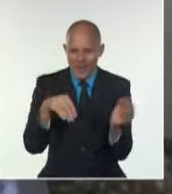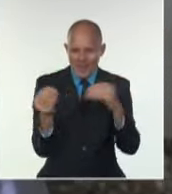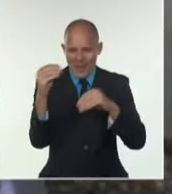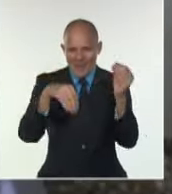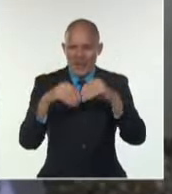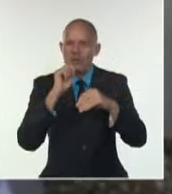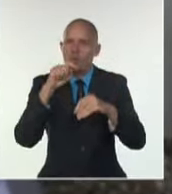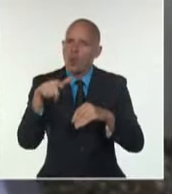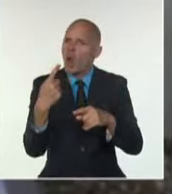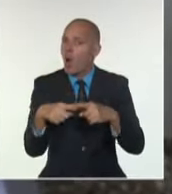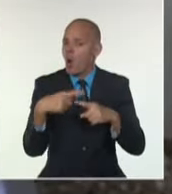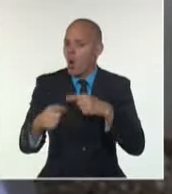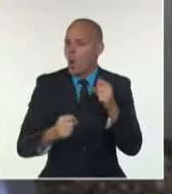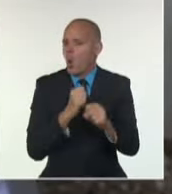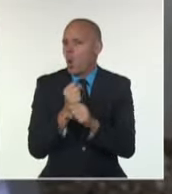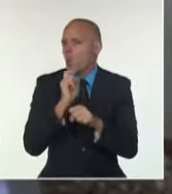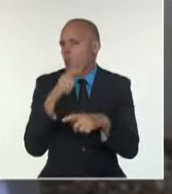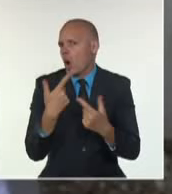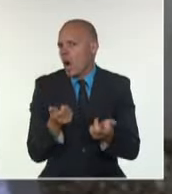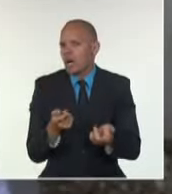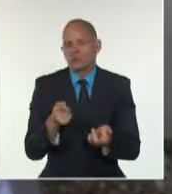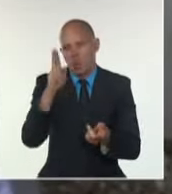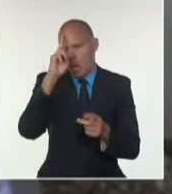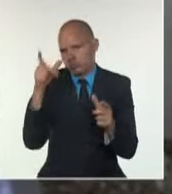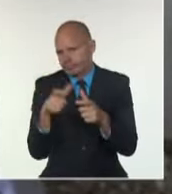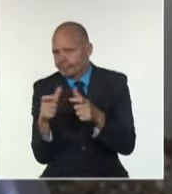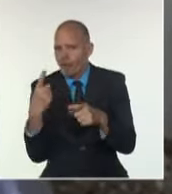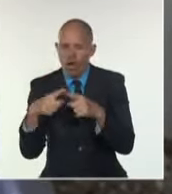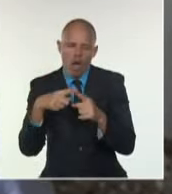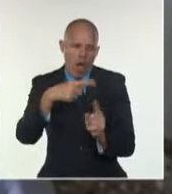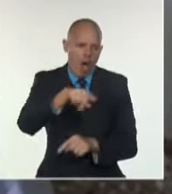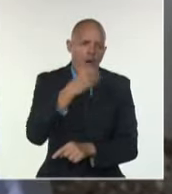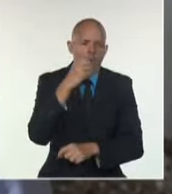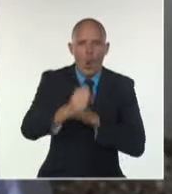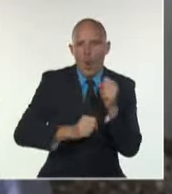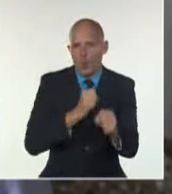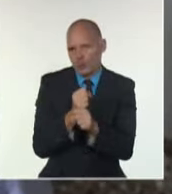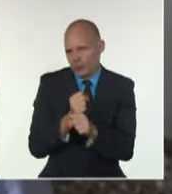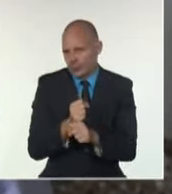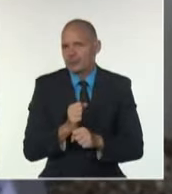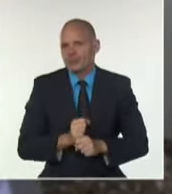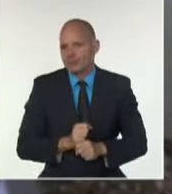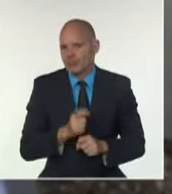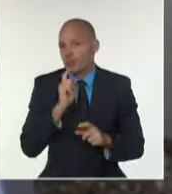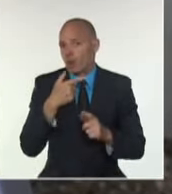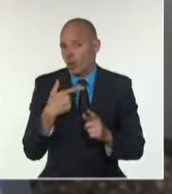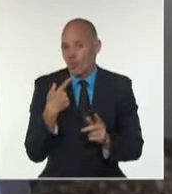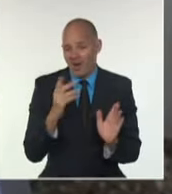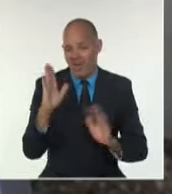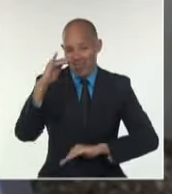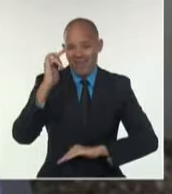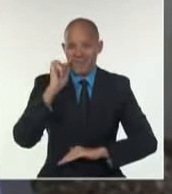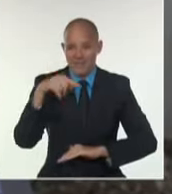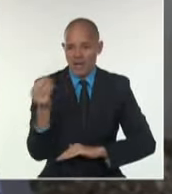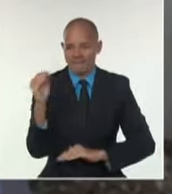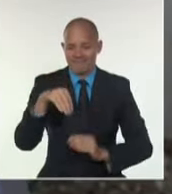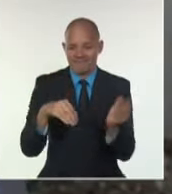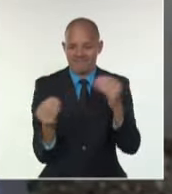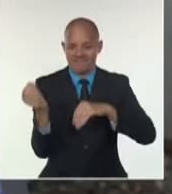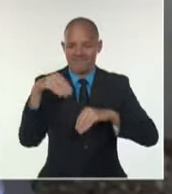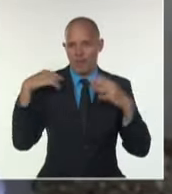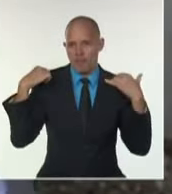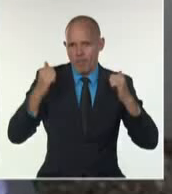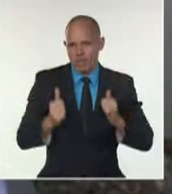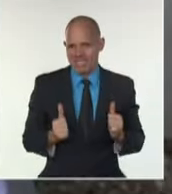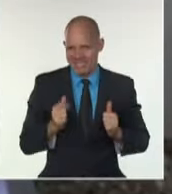En el área de atención primaria de salud presentamos al principal exponente de esto, que es el concepto de kit de atención primaria de salud, que es una mochila con